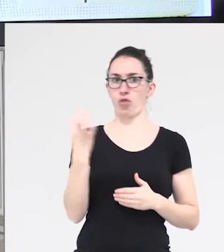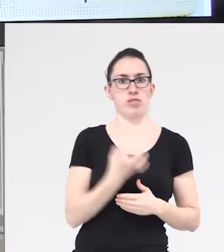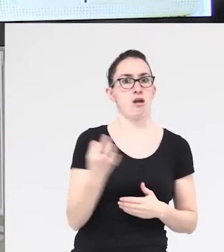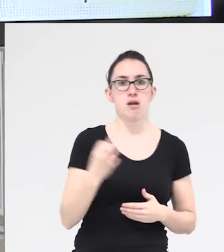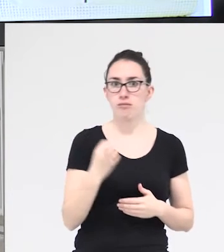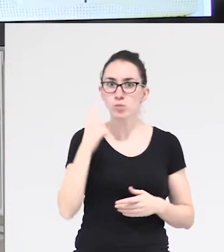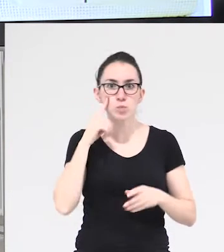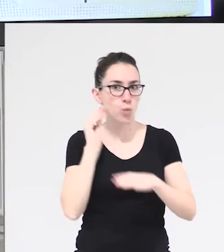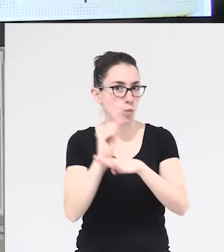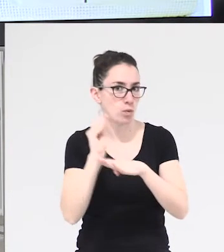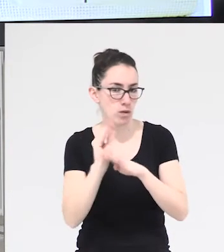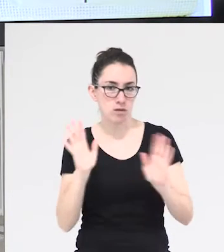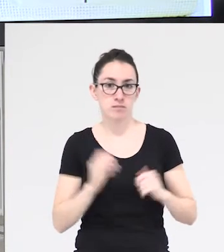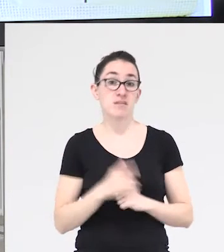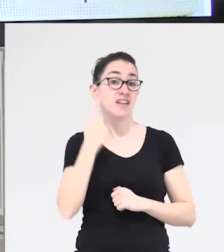Entonces, fíjense,